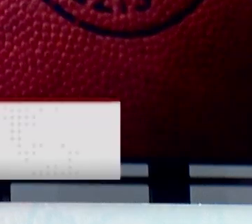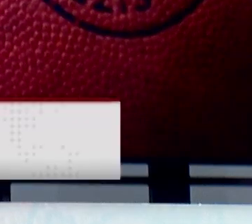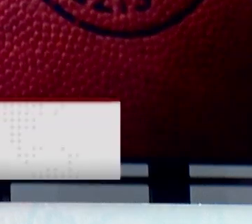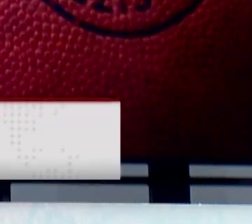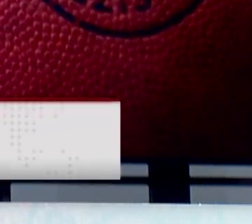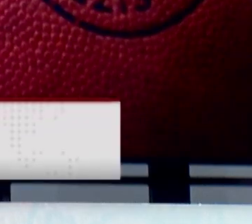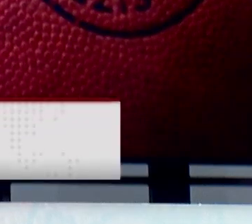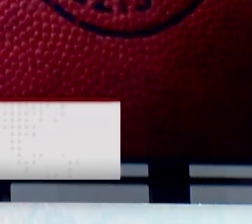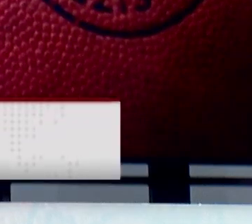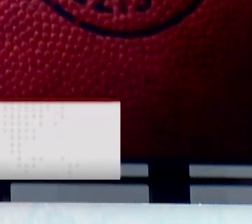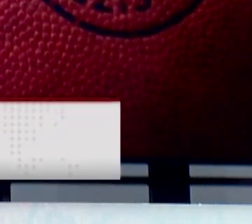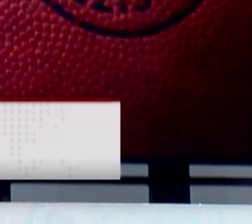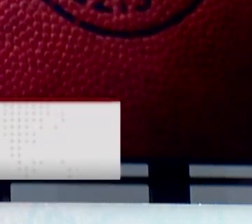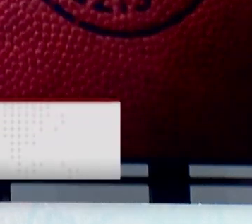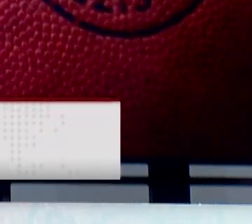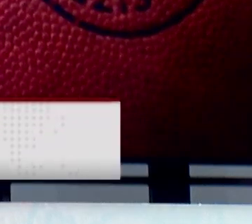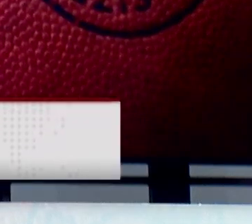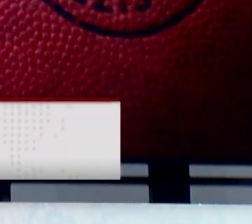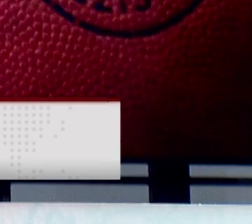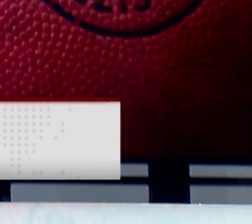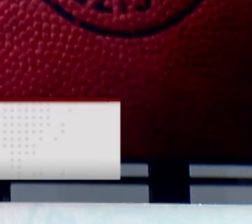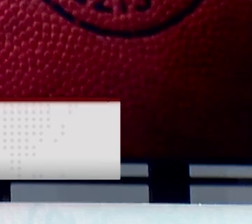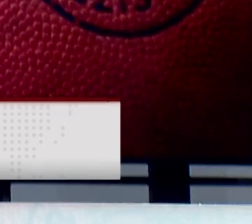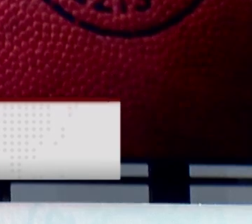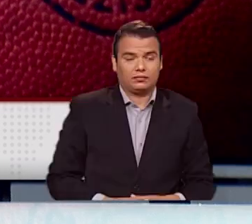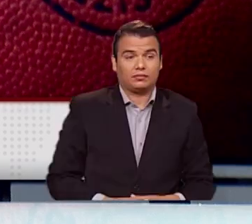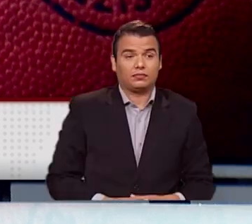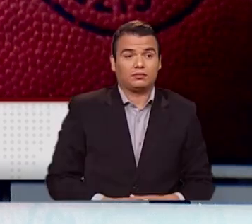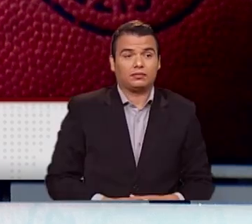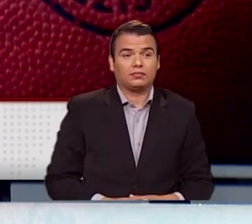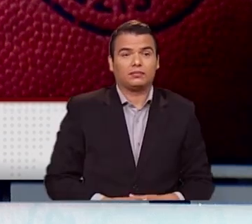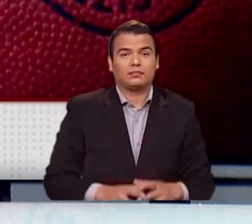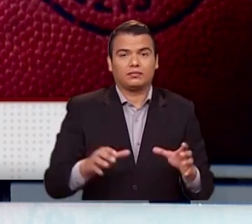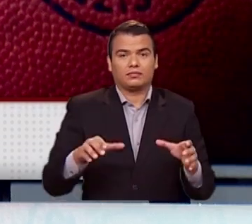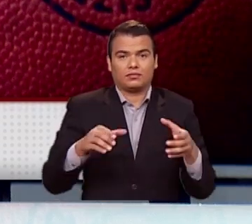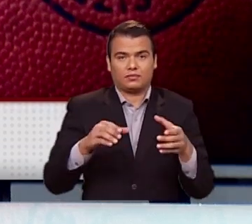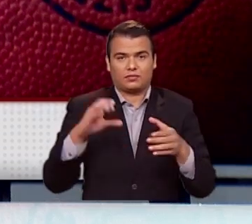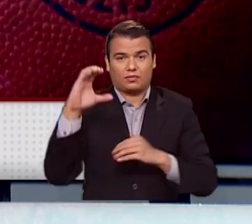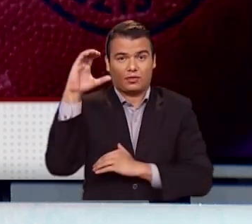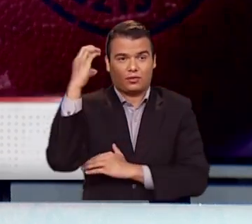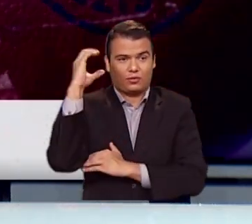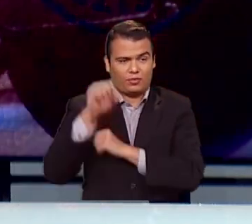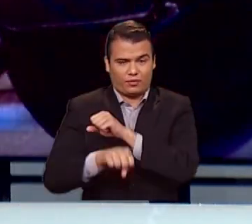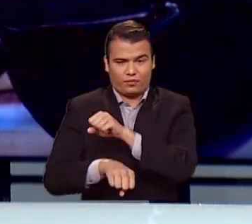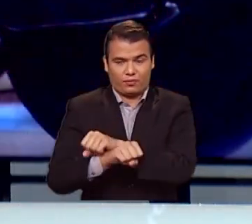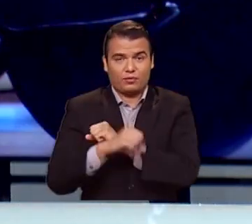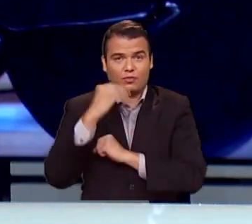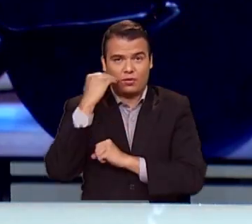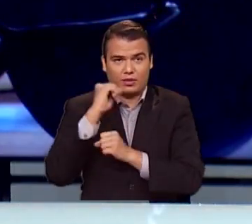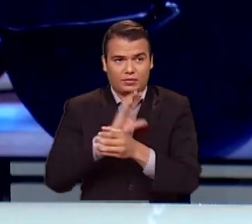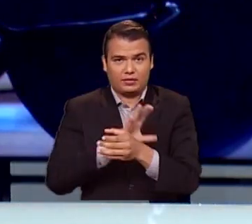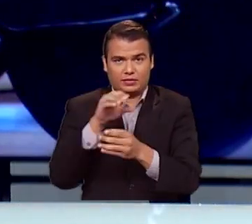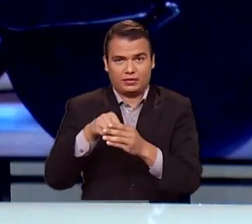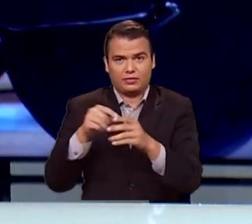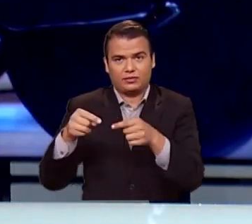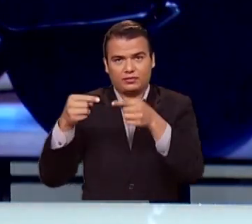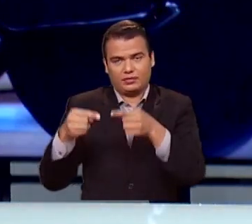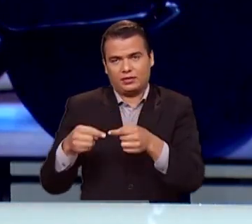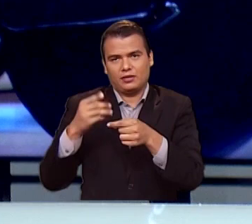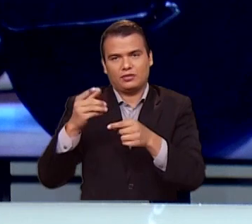Hace algunos días regresó procedente de Argentina la selección Colombia Sub-20 Fémina que participaba en el Suramericano. La organización